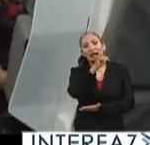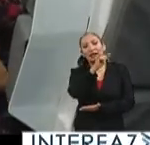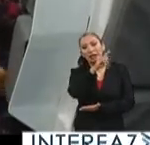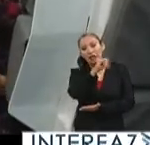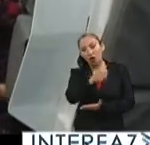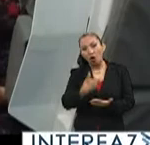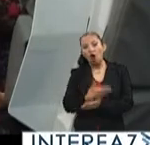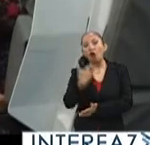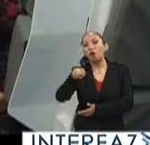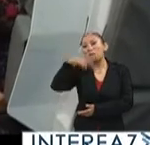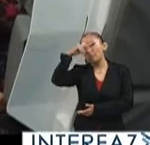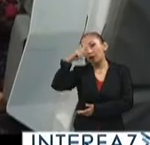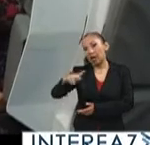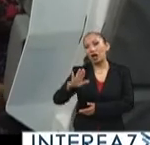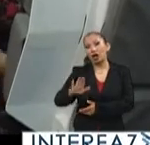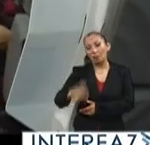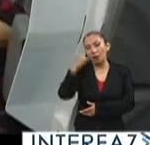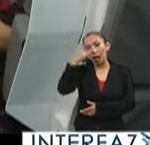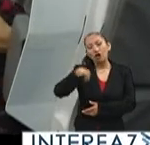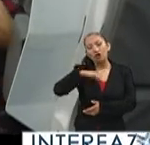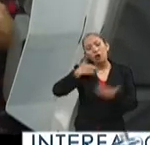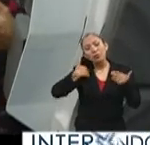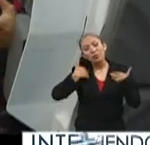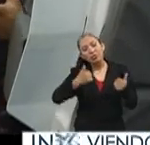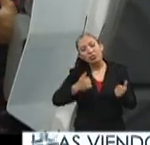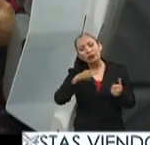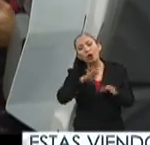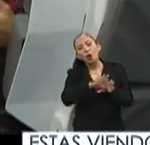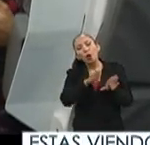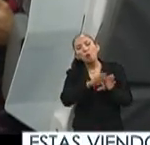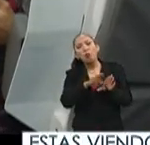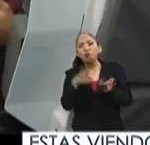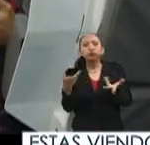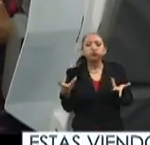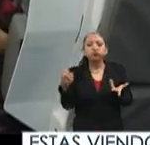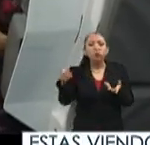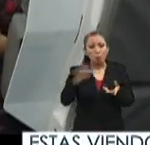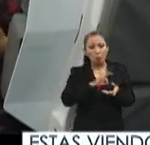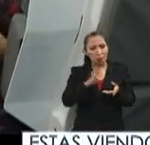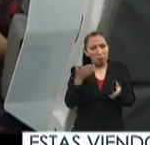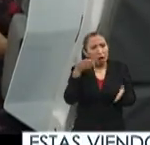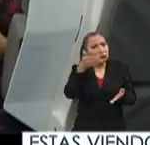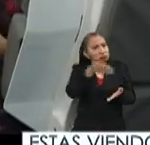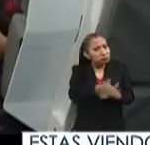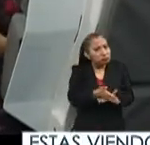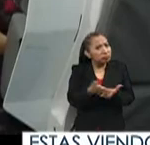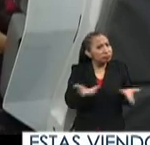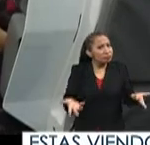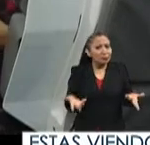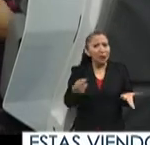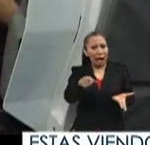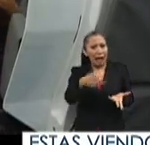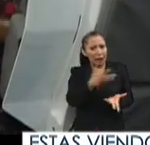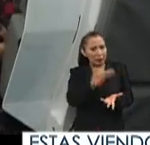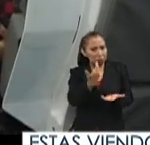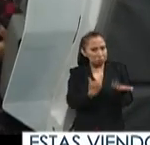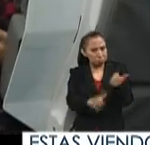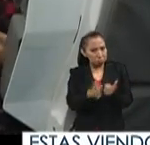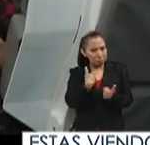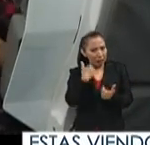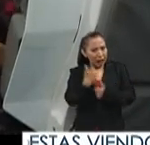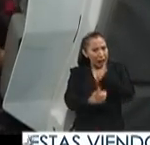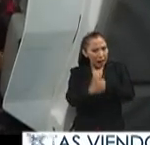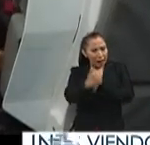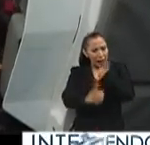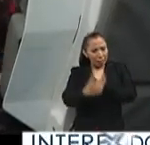latino, un origen mexicano, para que nosotros podamos entender cómo es que podemos llegar a tener exitosas